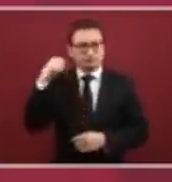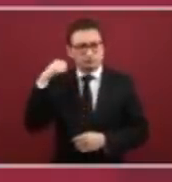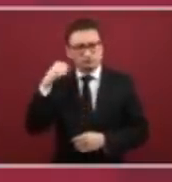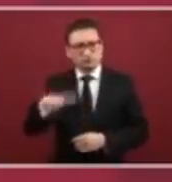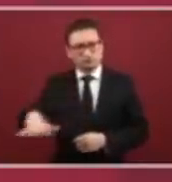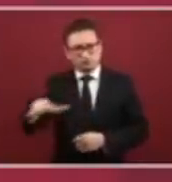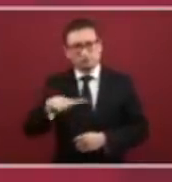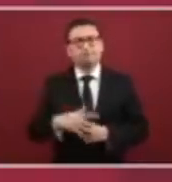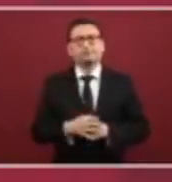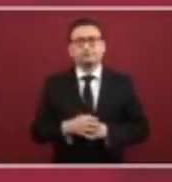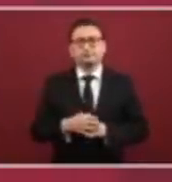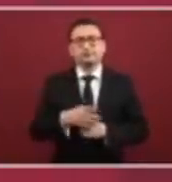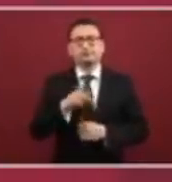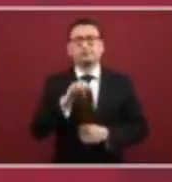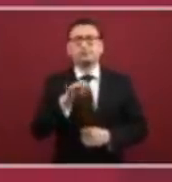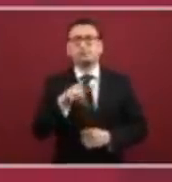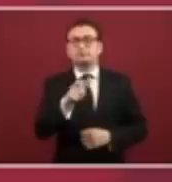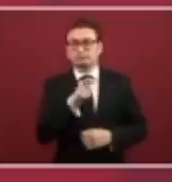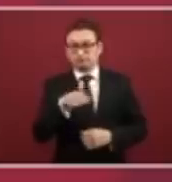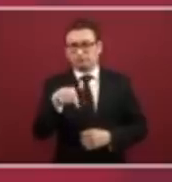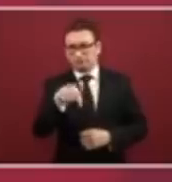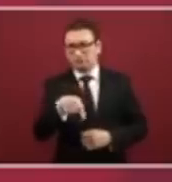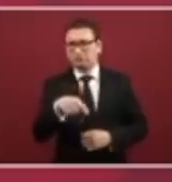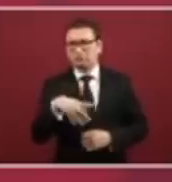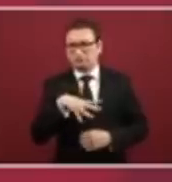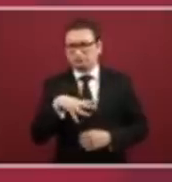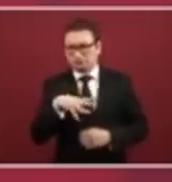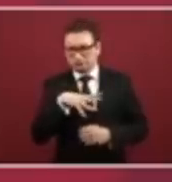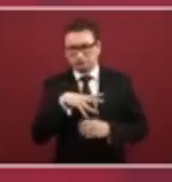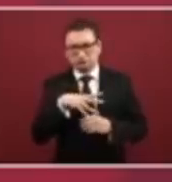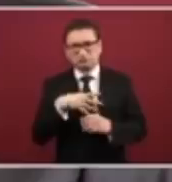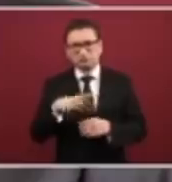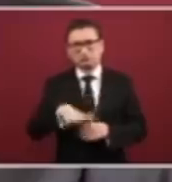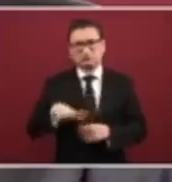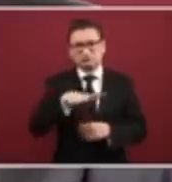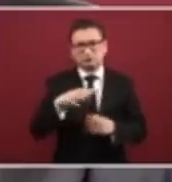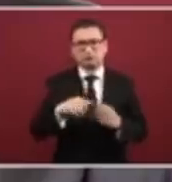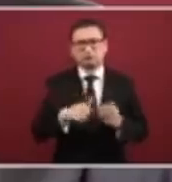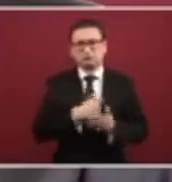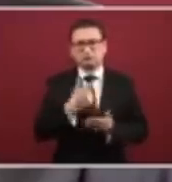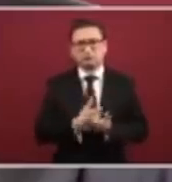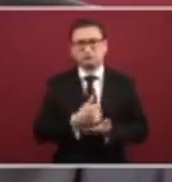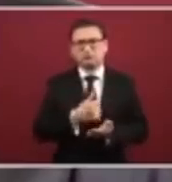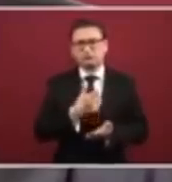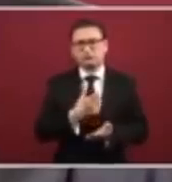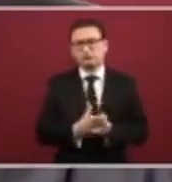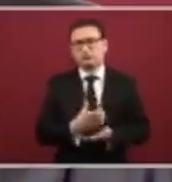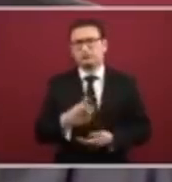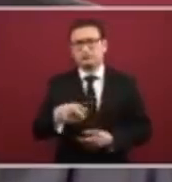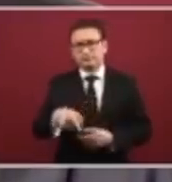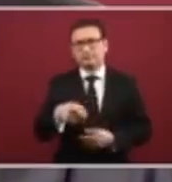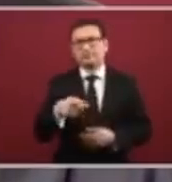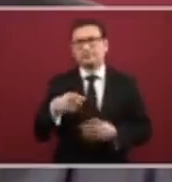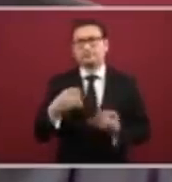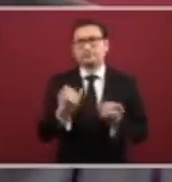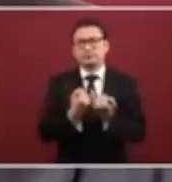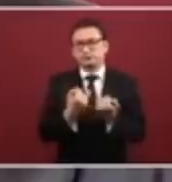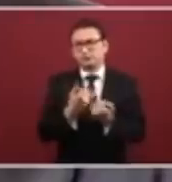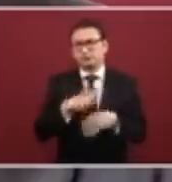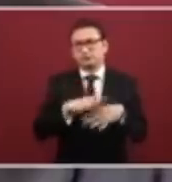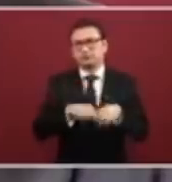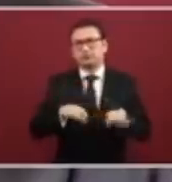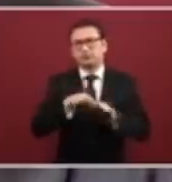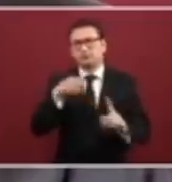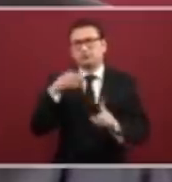va a tener como sede Ciudad del Carmen, porque el principal propósito es